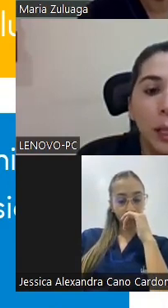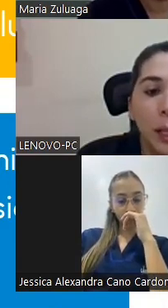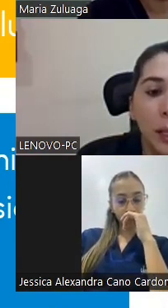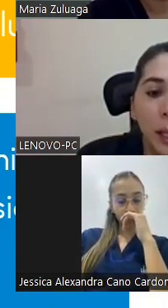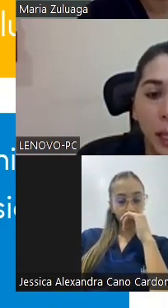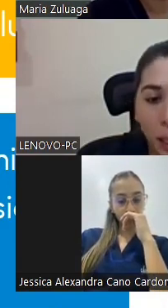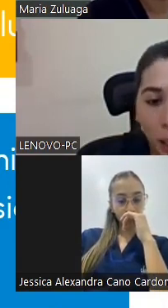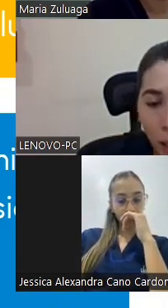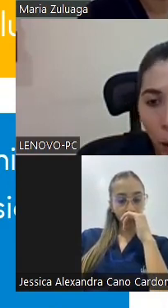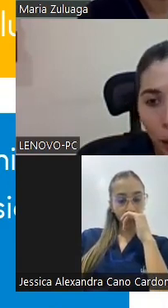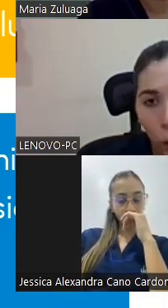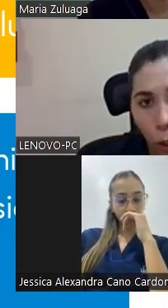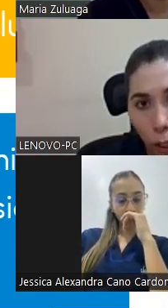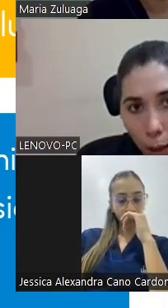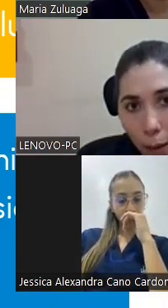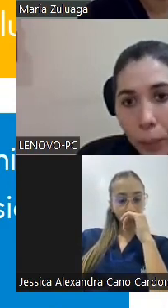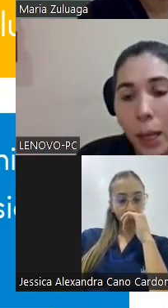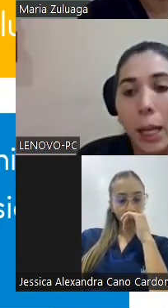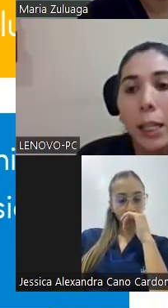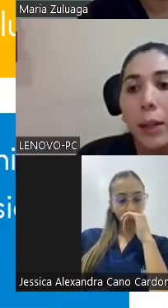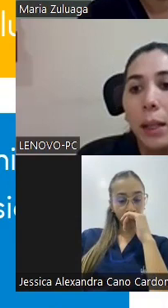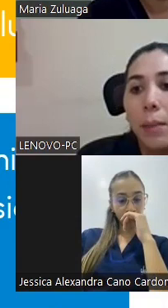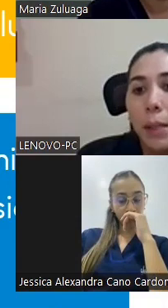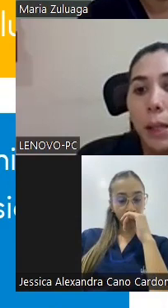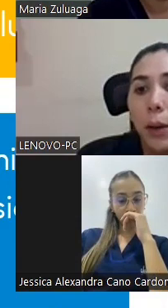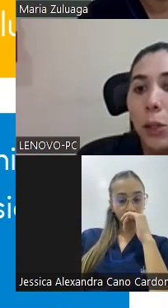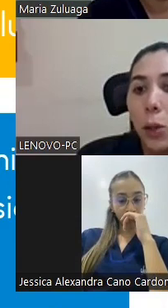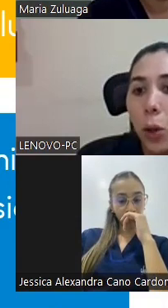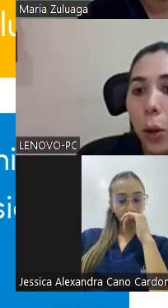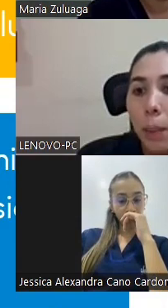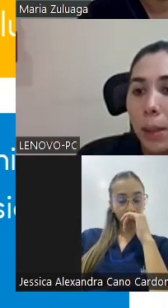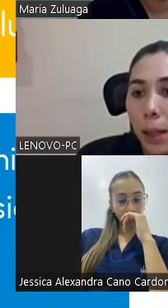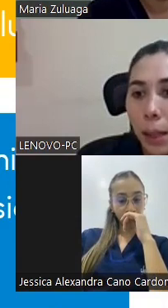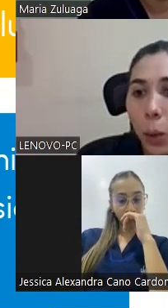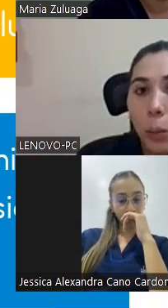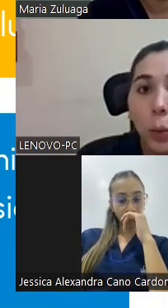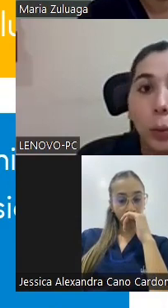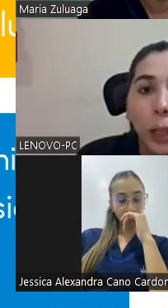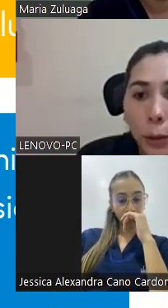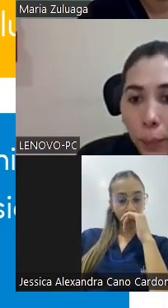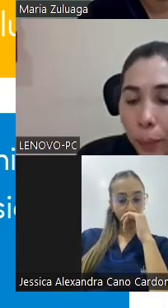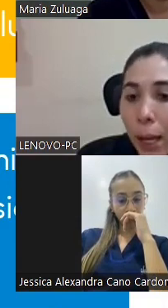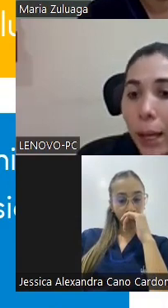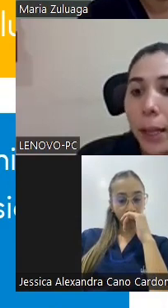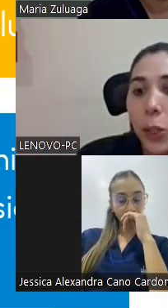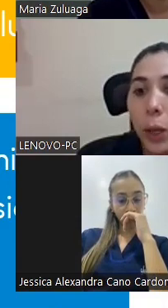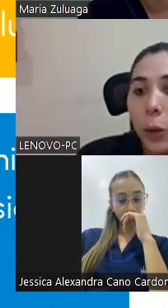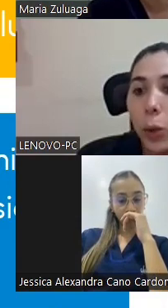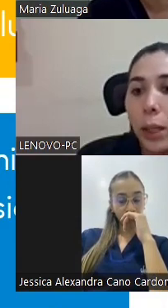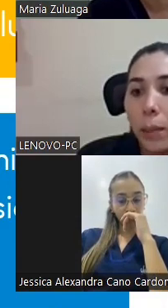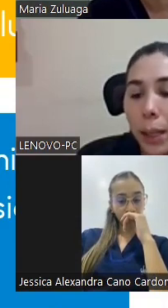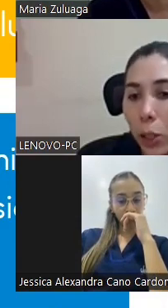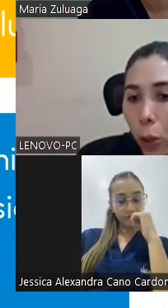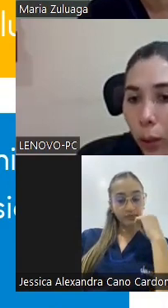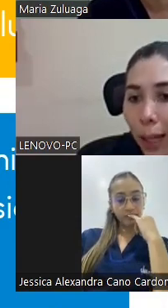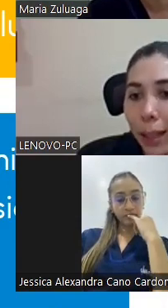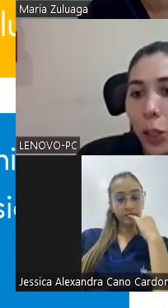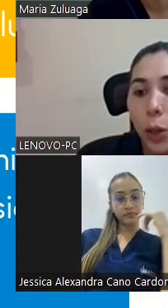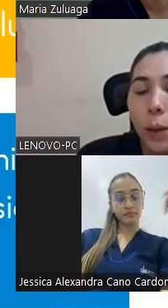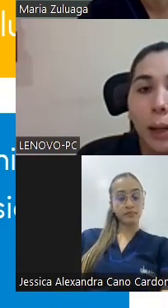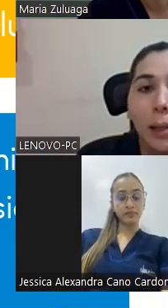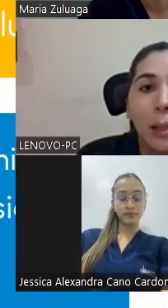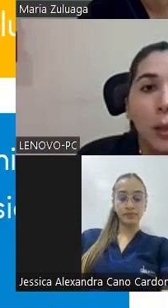los intereses de la ciencia o de la sociedad. El deber del investigador es solo al paciente o al voluntario. Derecho a la autodeterminación,